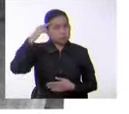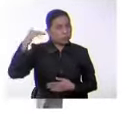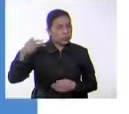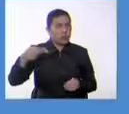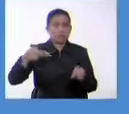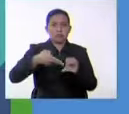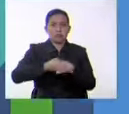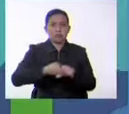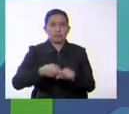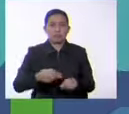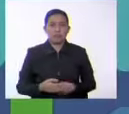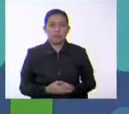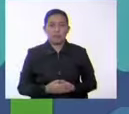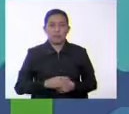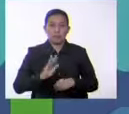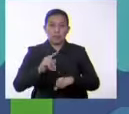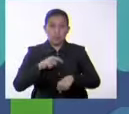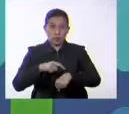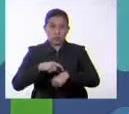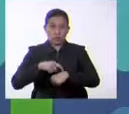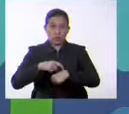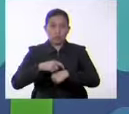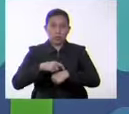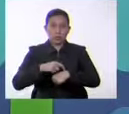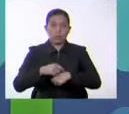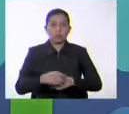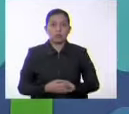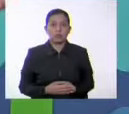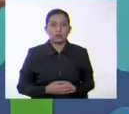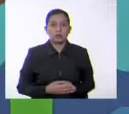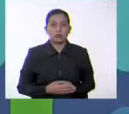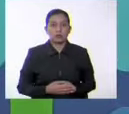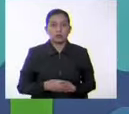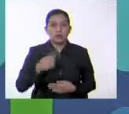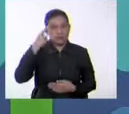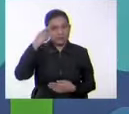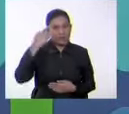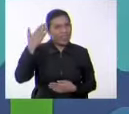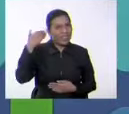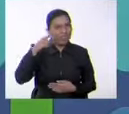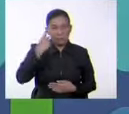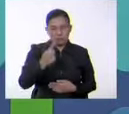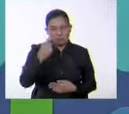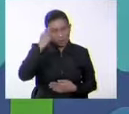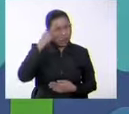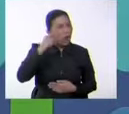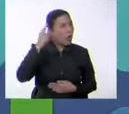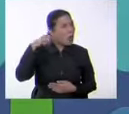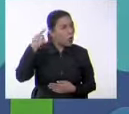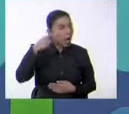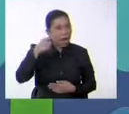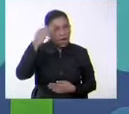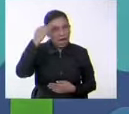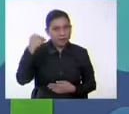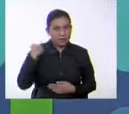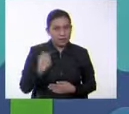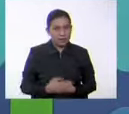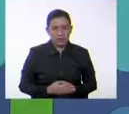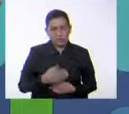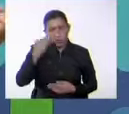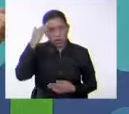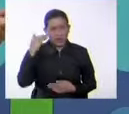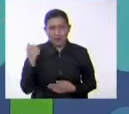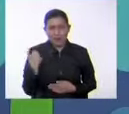pesar que en el tiempo también se le denominó a Prudencia la loca Prudencia, porque rompía con el paradigma de que las mujeres no tenían